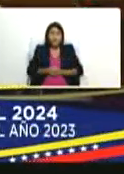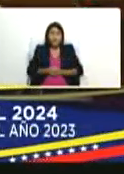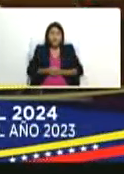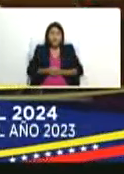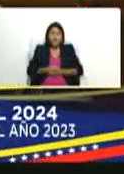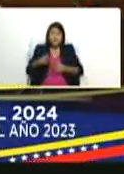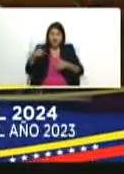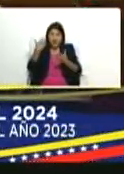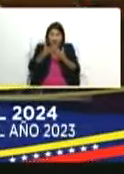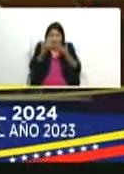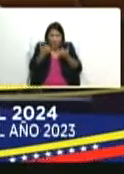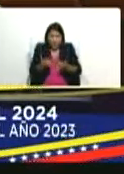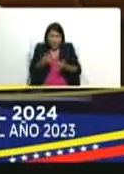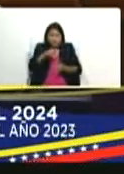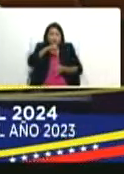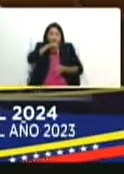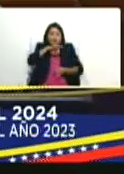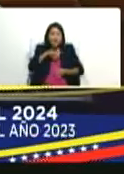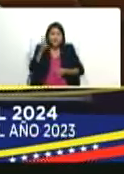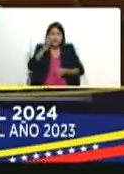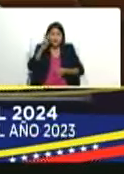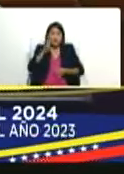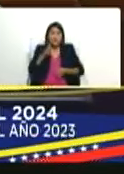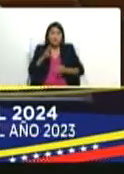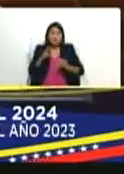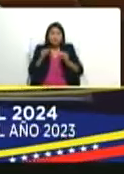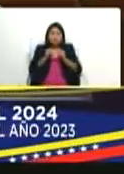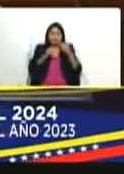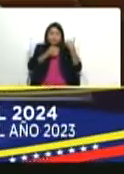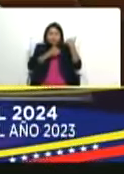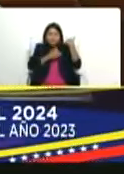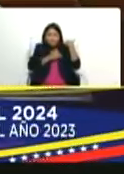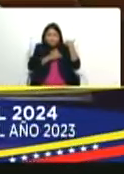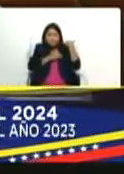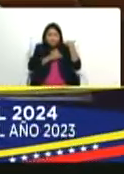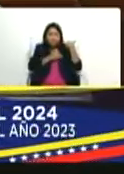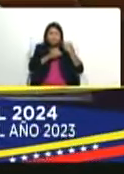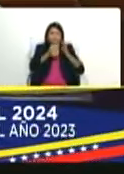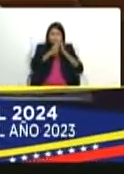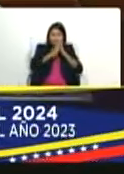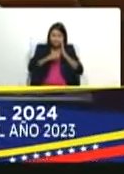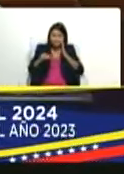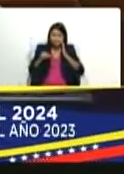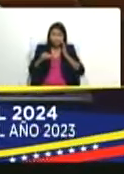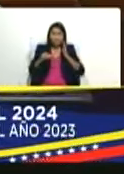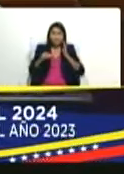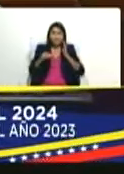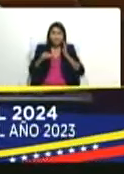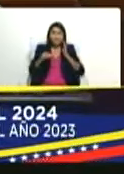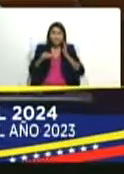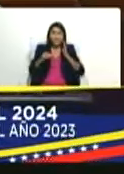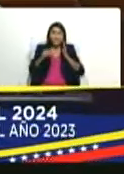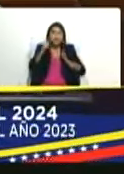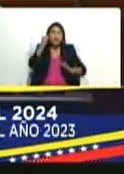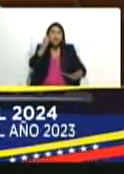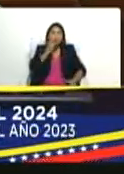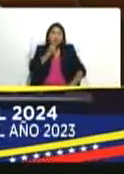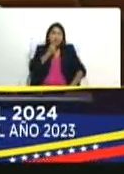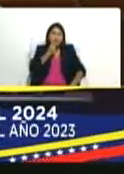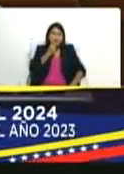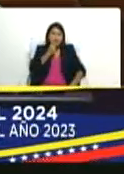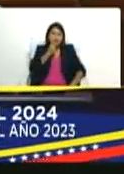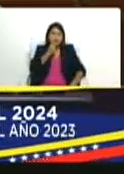histórico vigente, nos corresponde personificar el espíritu del gran mariscal de Ayacucho, Antonio José de Sucre,